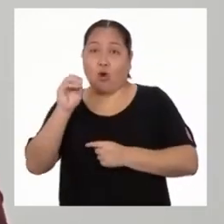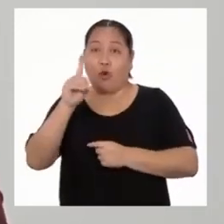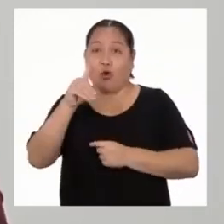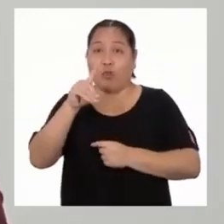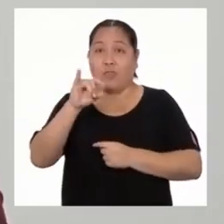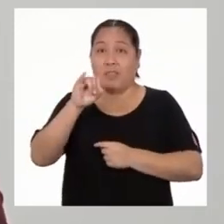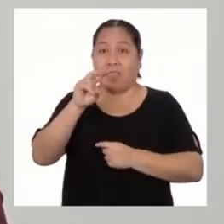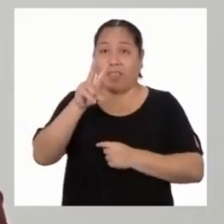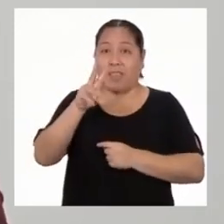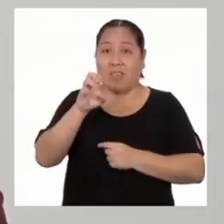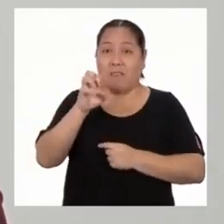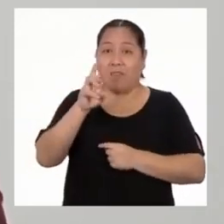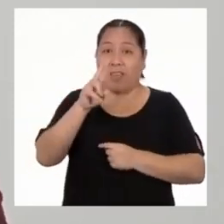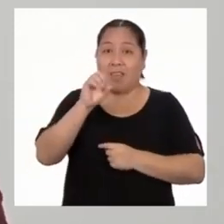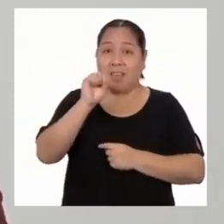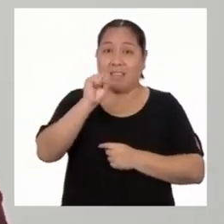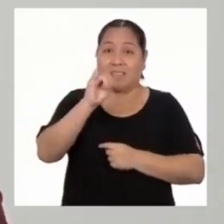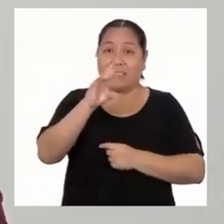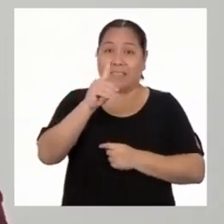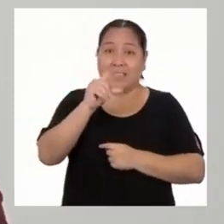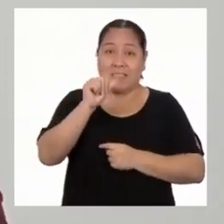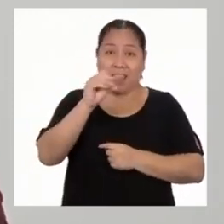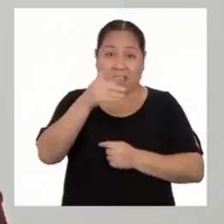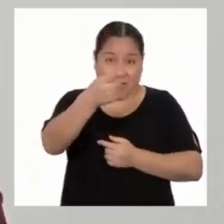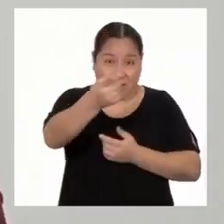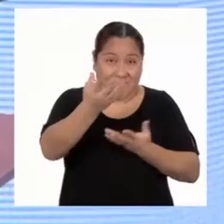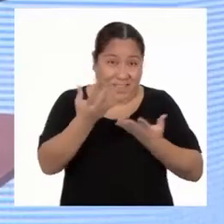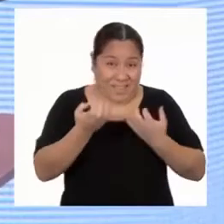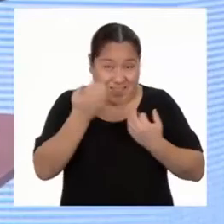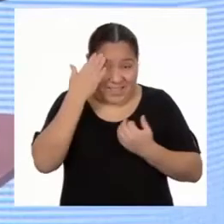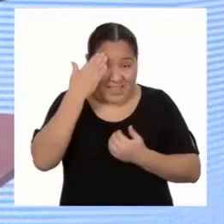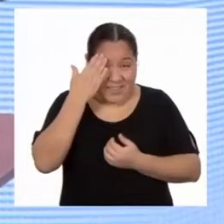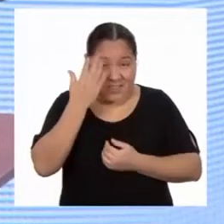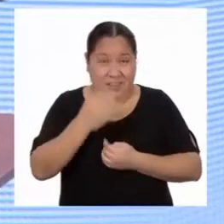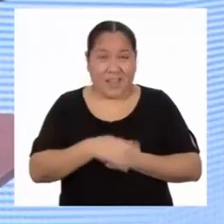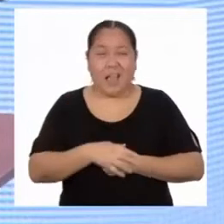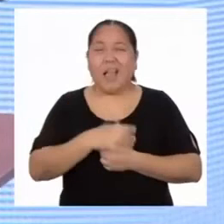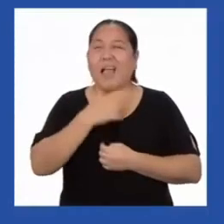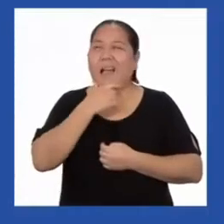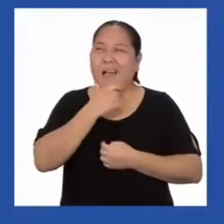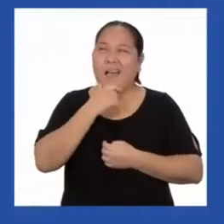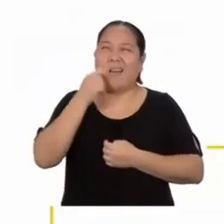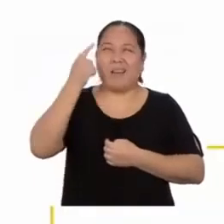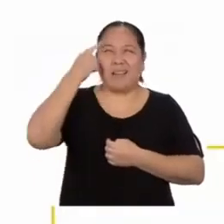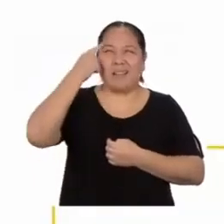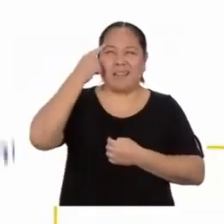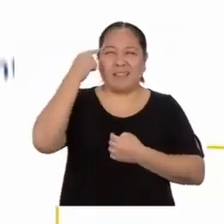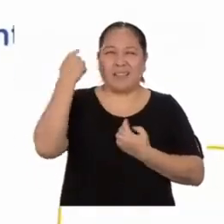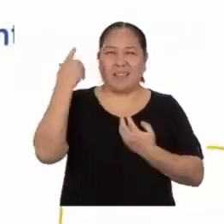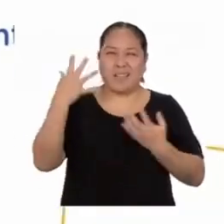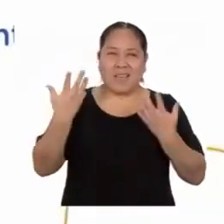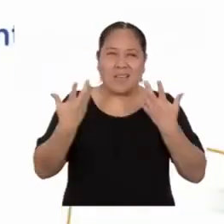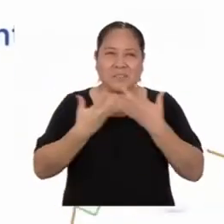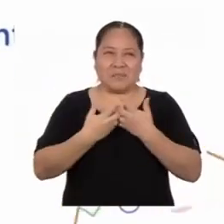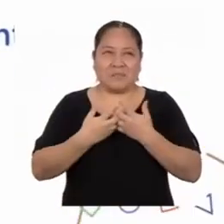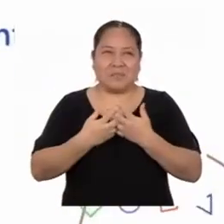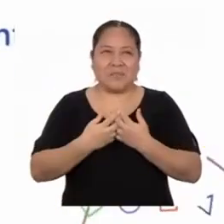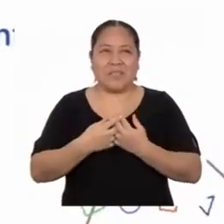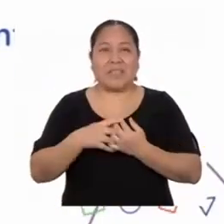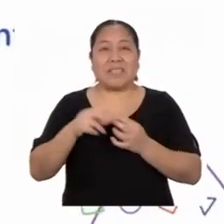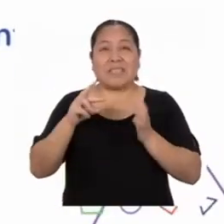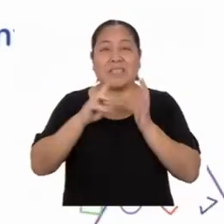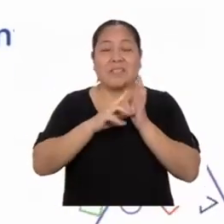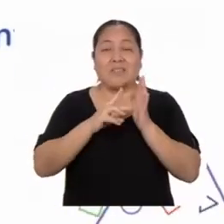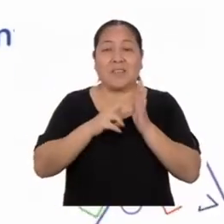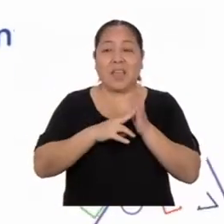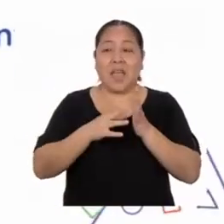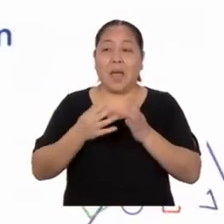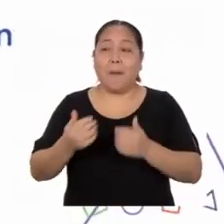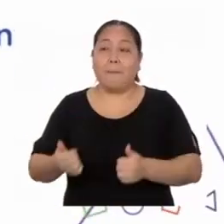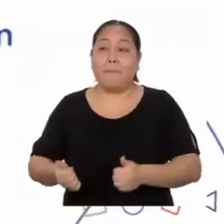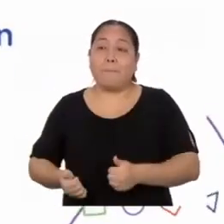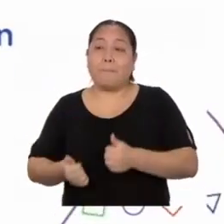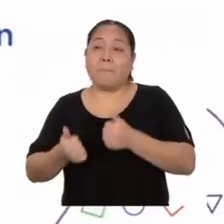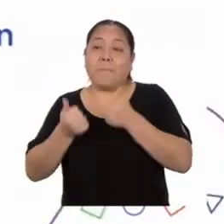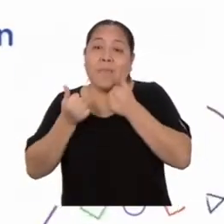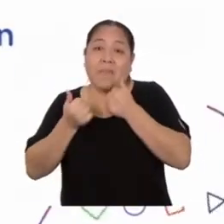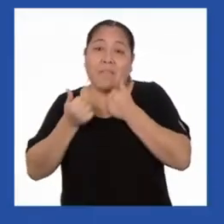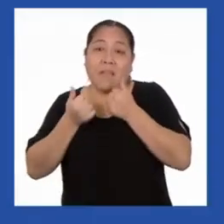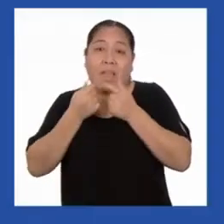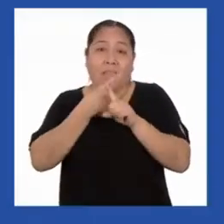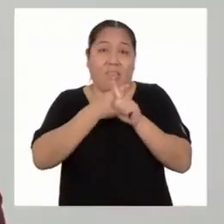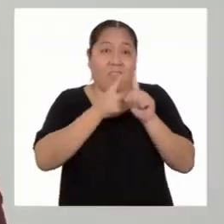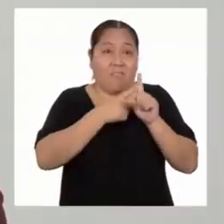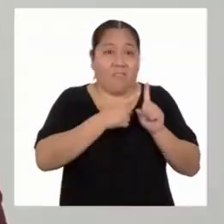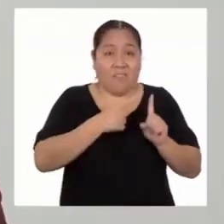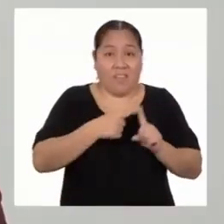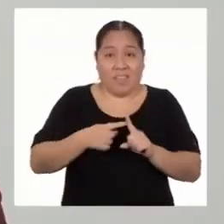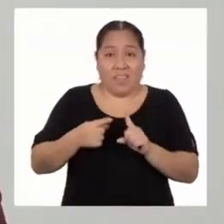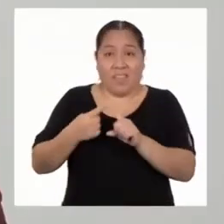animas a hacerlo? ¿Se animan en casa? Creo que ya lo tengo. Significaría organismos vivos, variados o